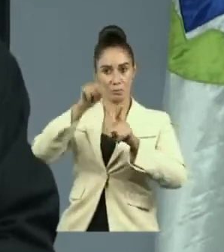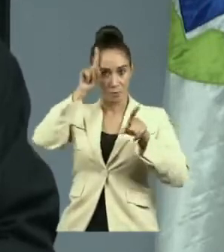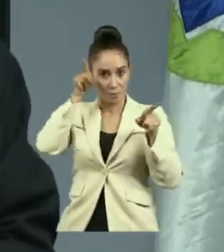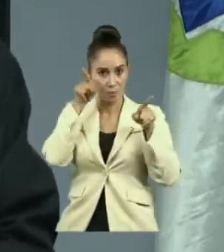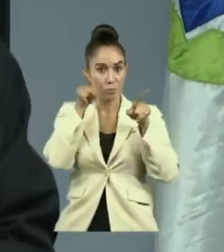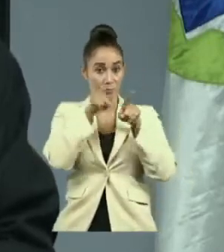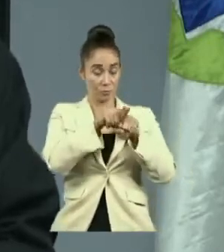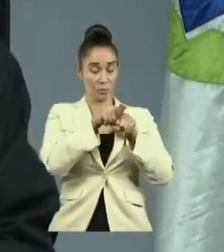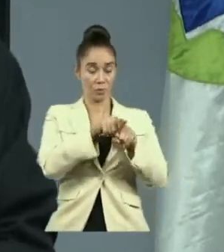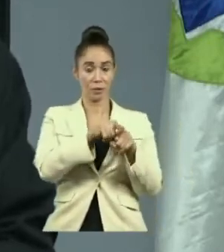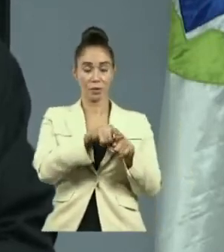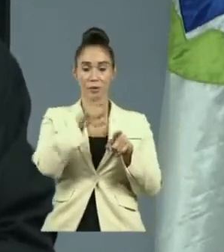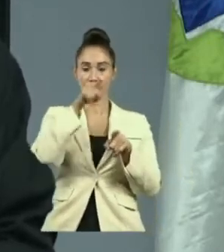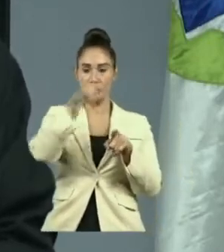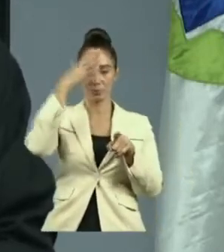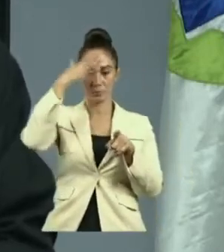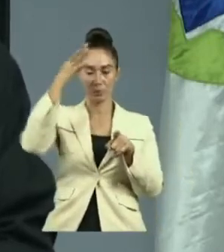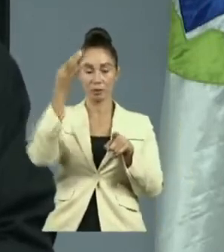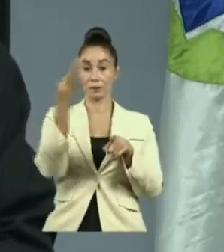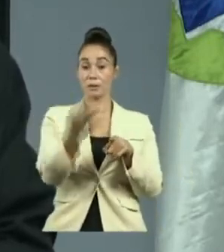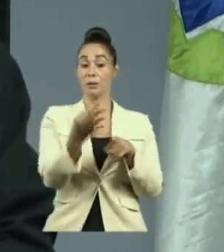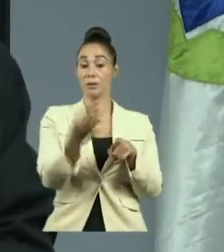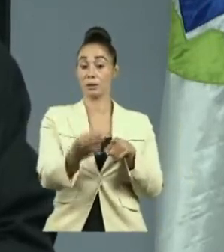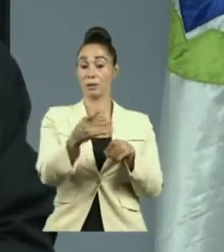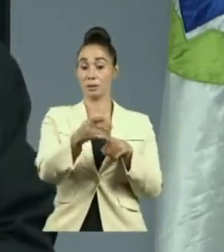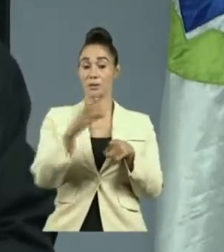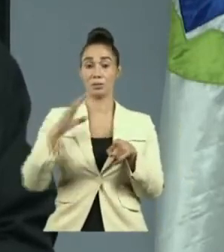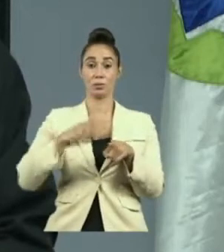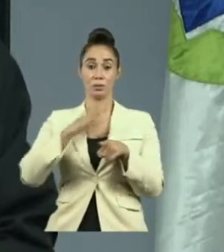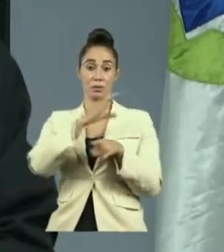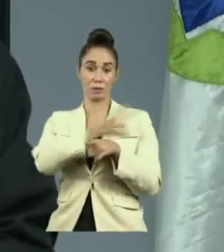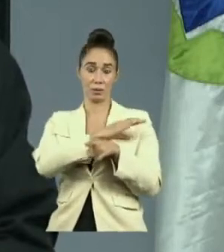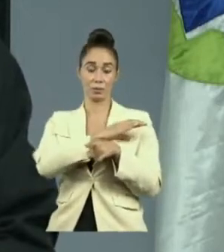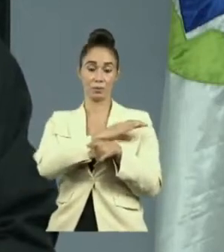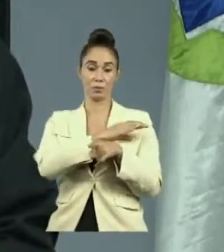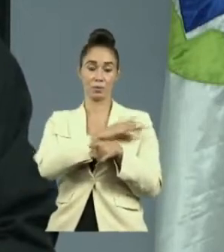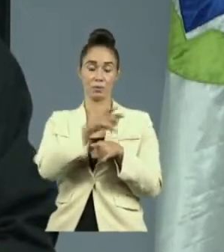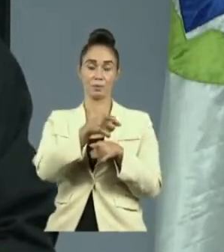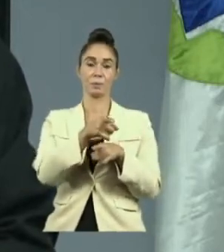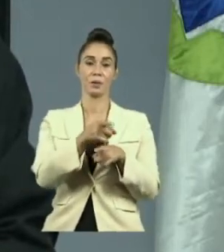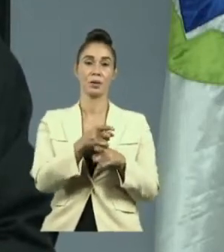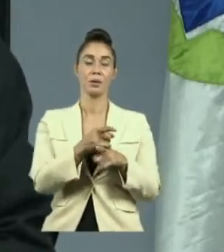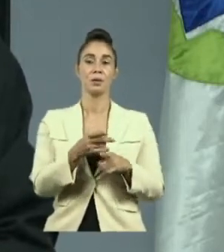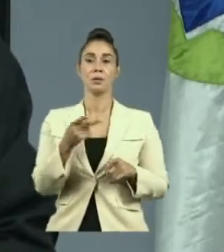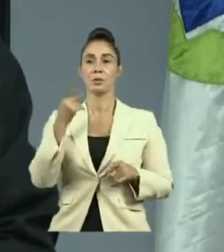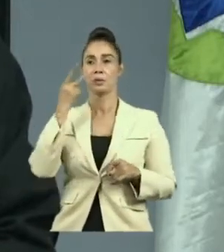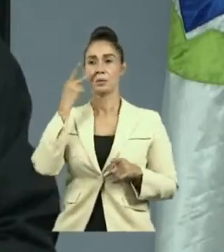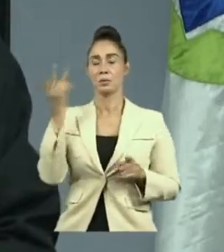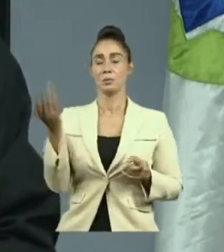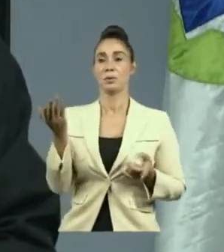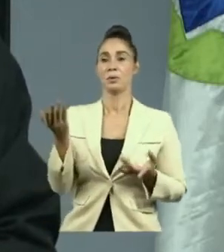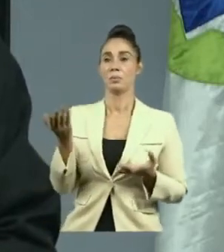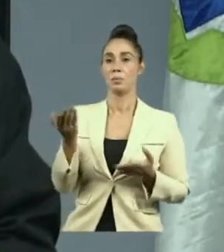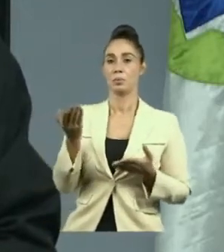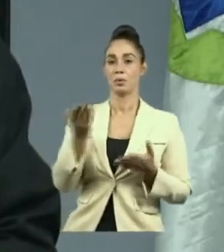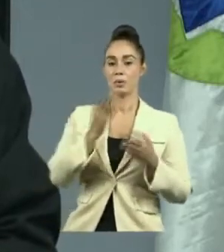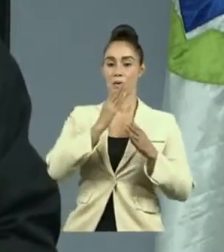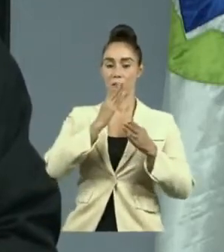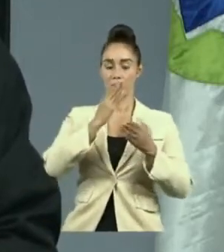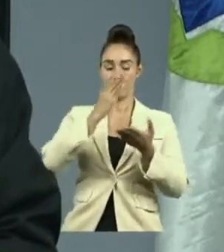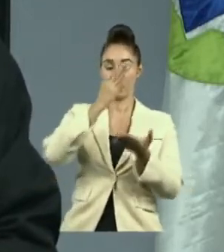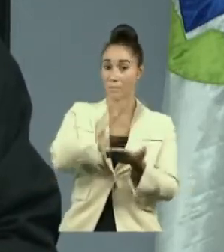acorde con esa decisión que debe tomar el congreso nacional no vemos motivos para su